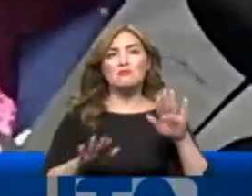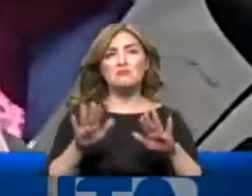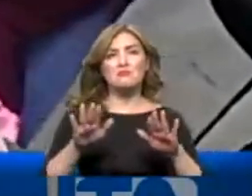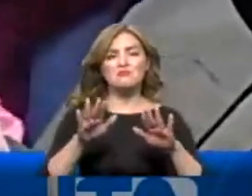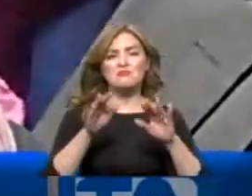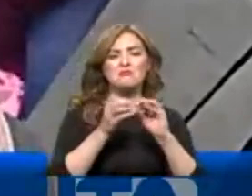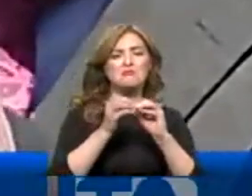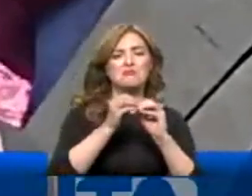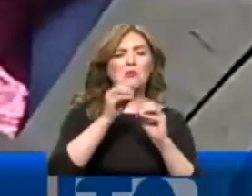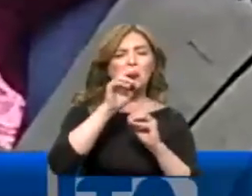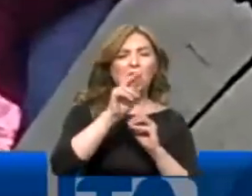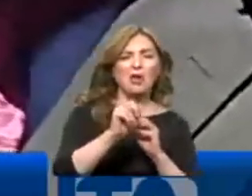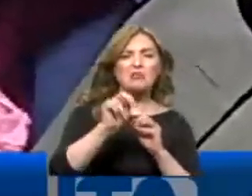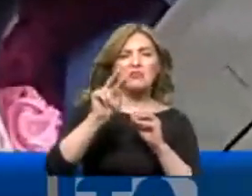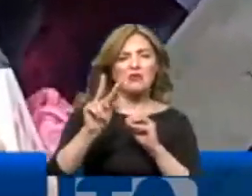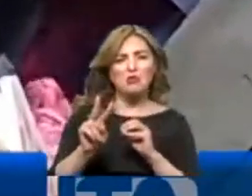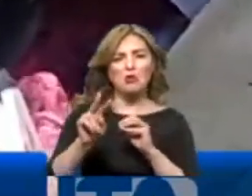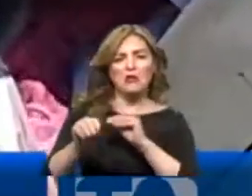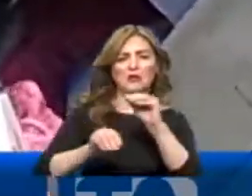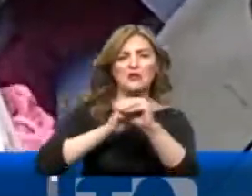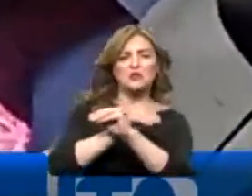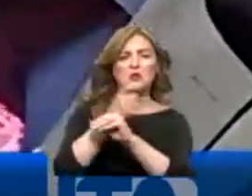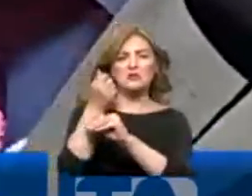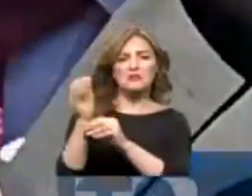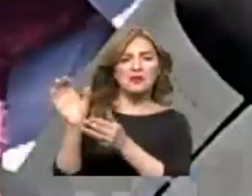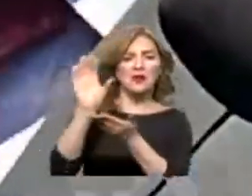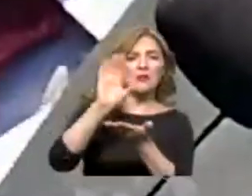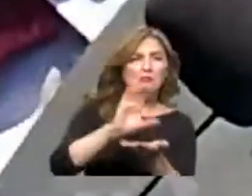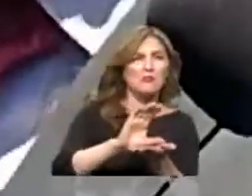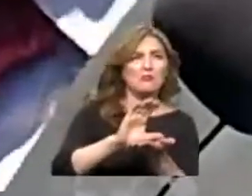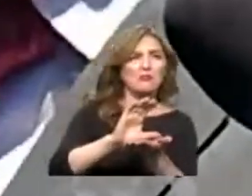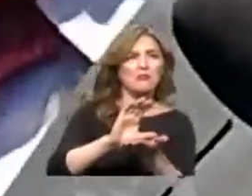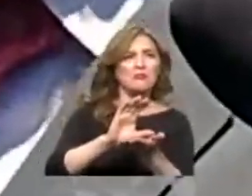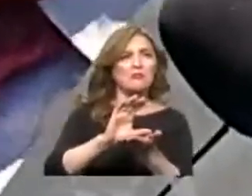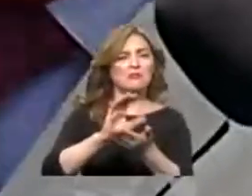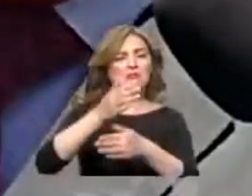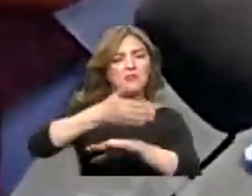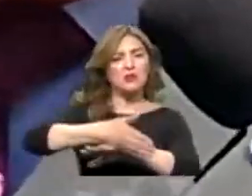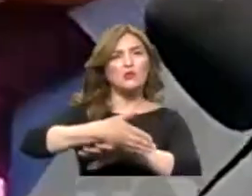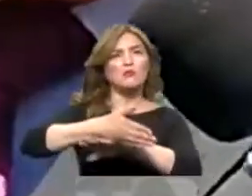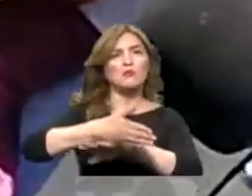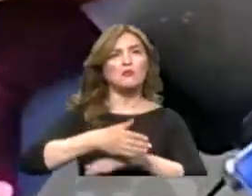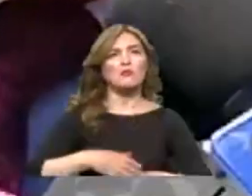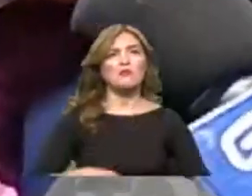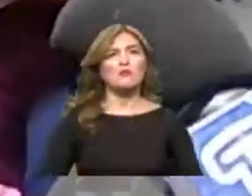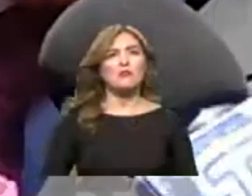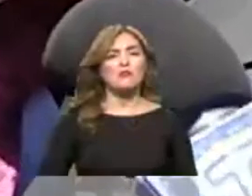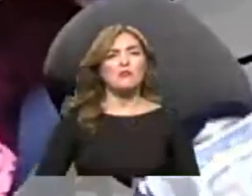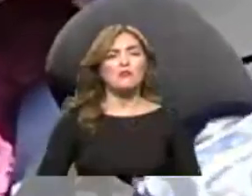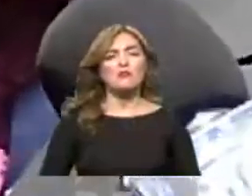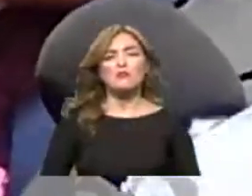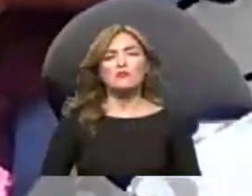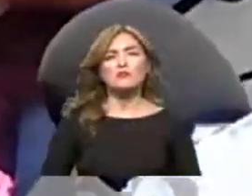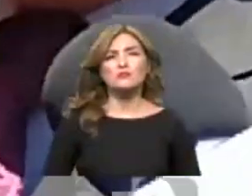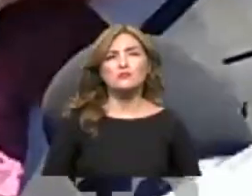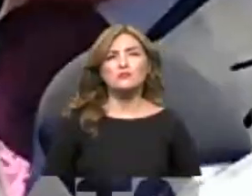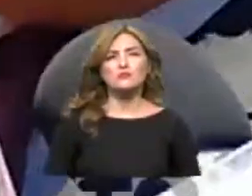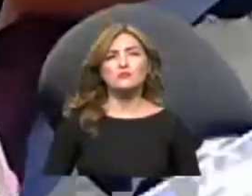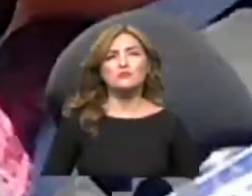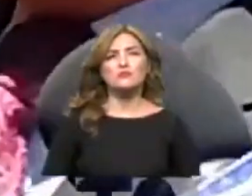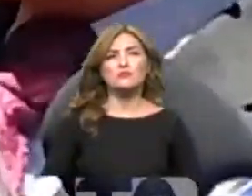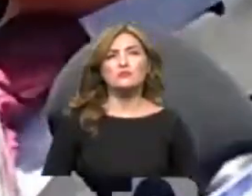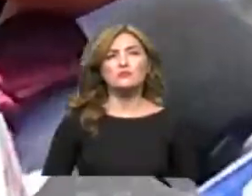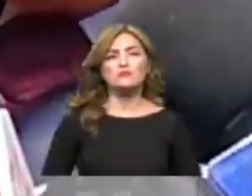transacciones, entregas de dinero, etcétera, etcétera, que serían posteriores a esa fecha, lo cual hace imposible